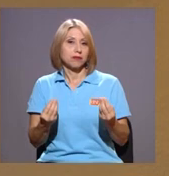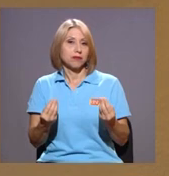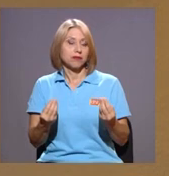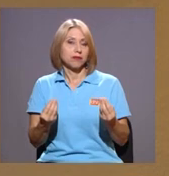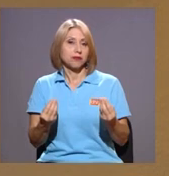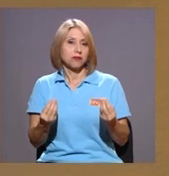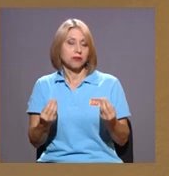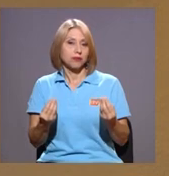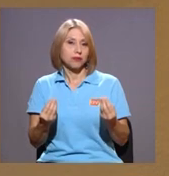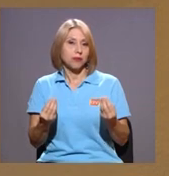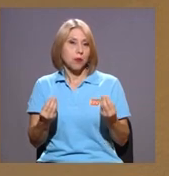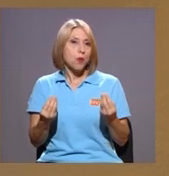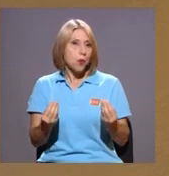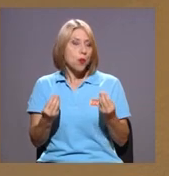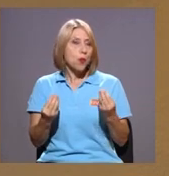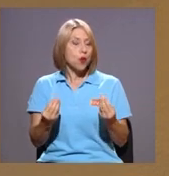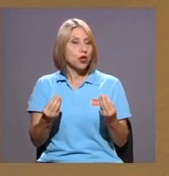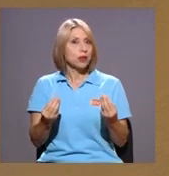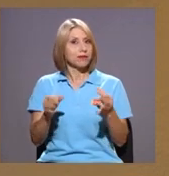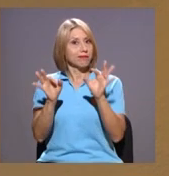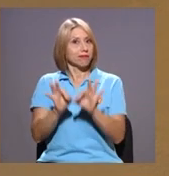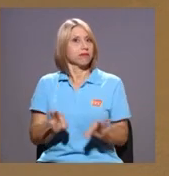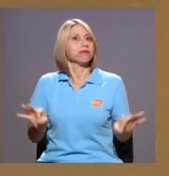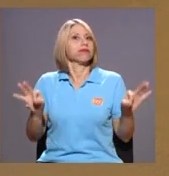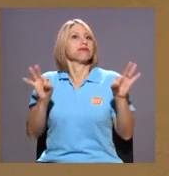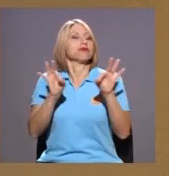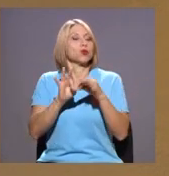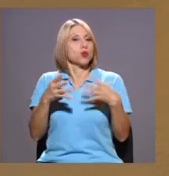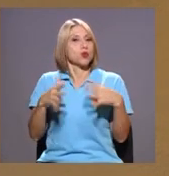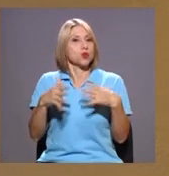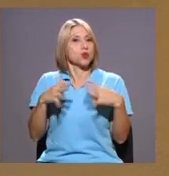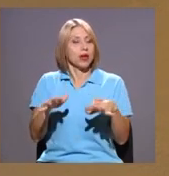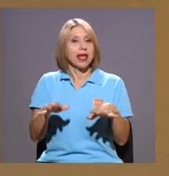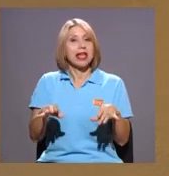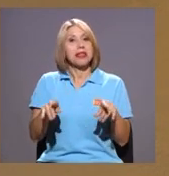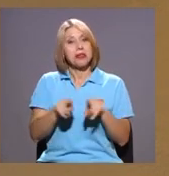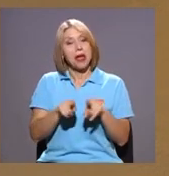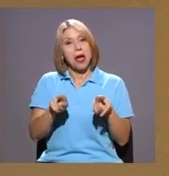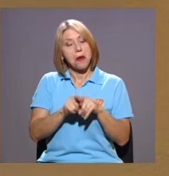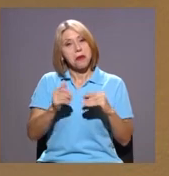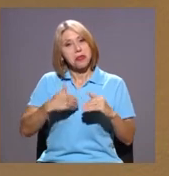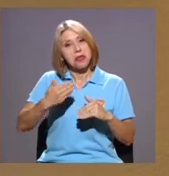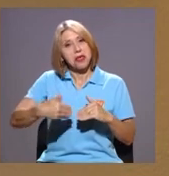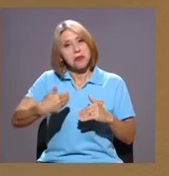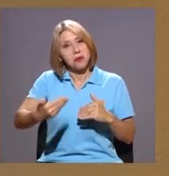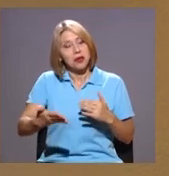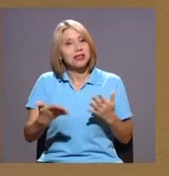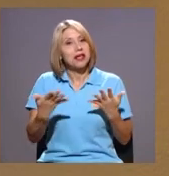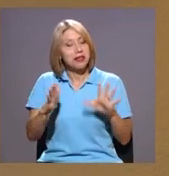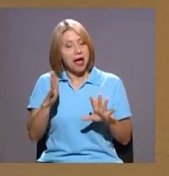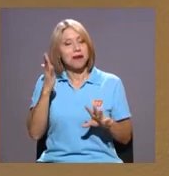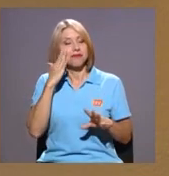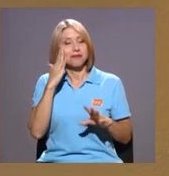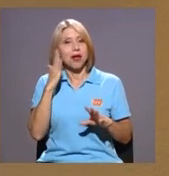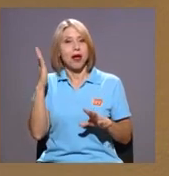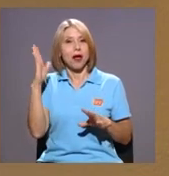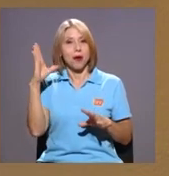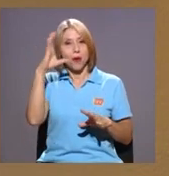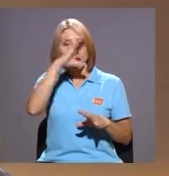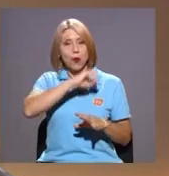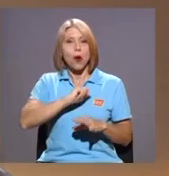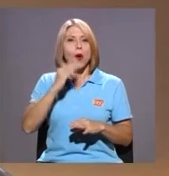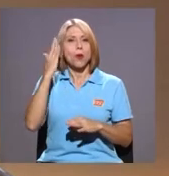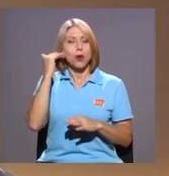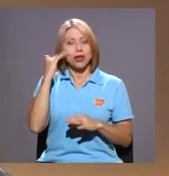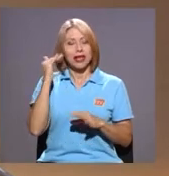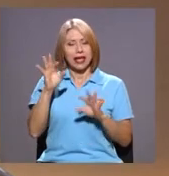muy estelares, y ya al rato tal vez sale por qué. Sale lo de estelares.